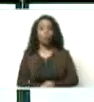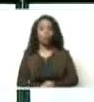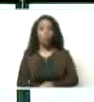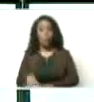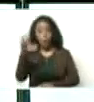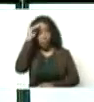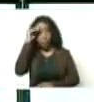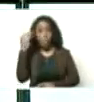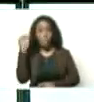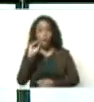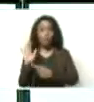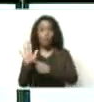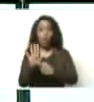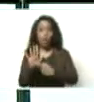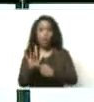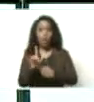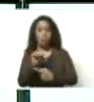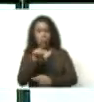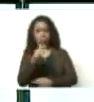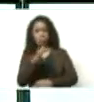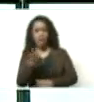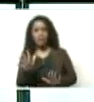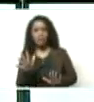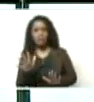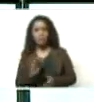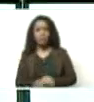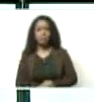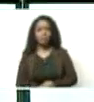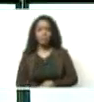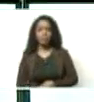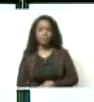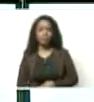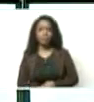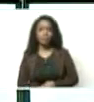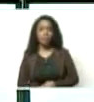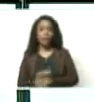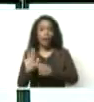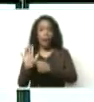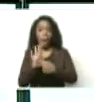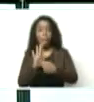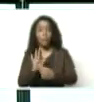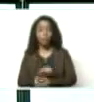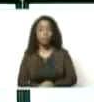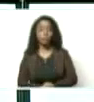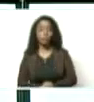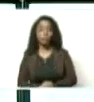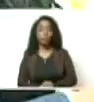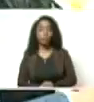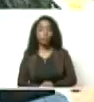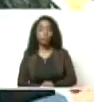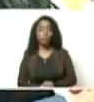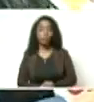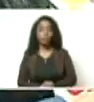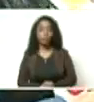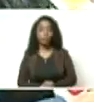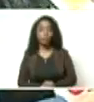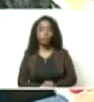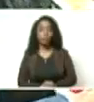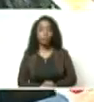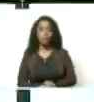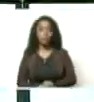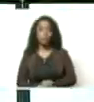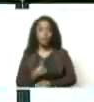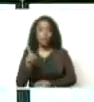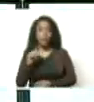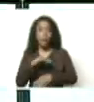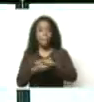con los ejemplos 4 thought el 2 no te parece garcía lorca el ejemplo llegarse a lorca